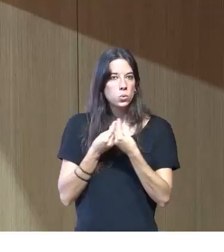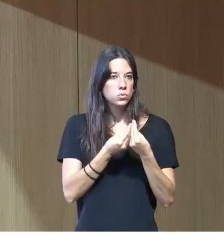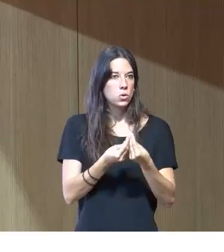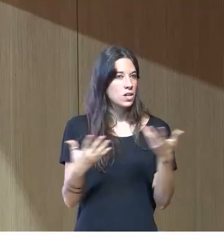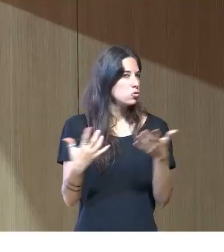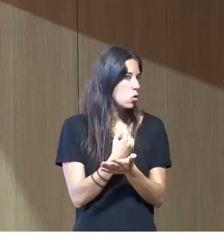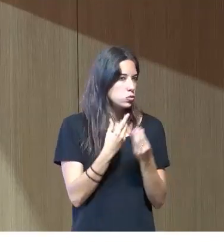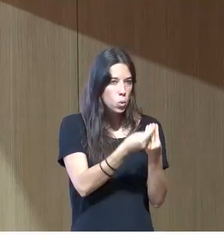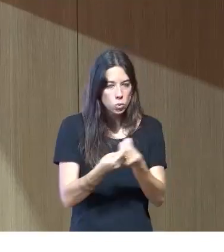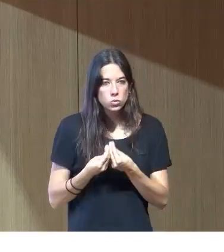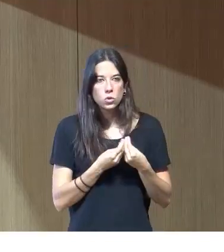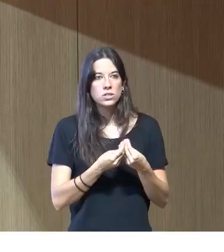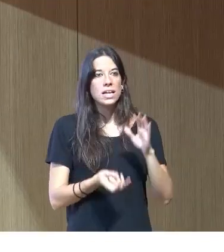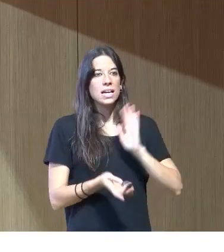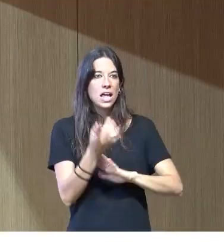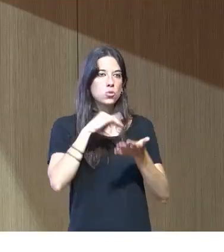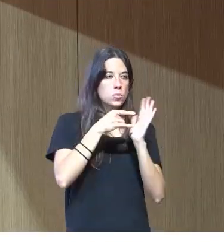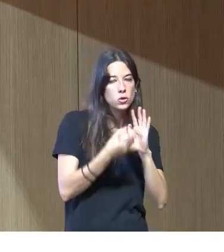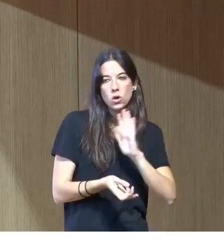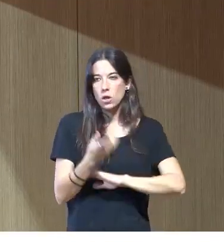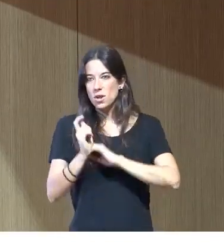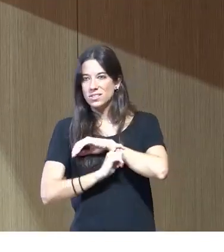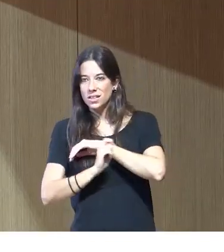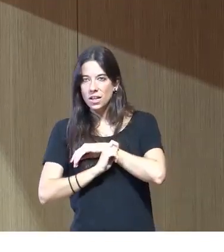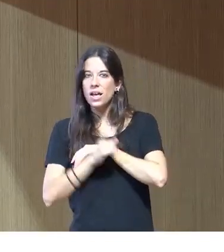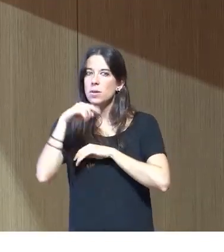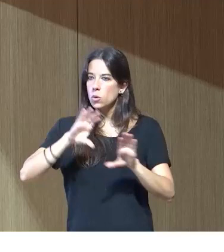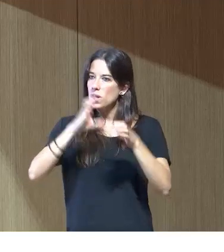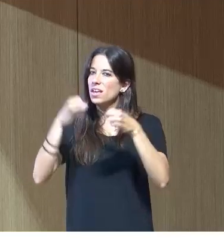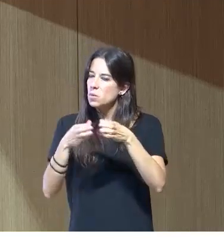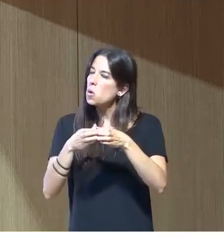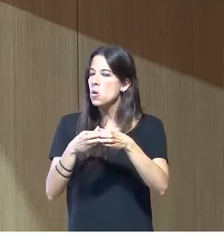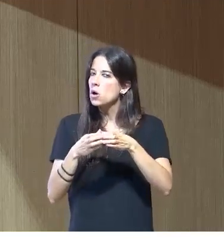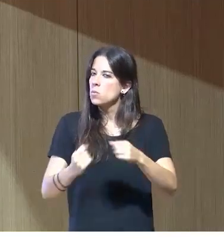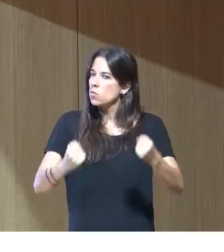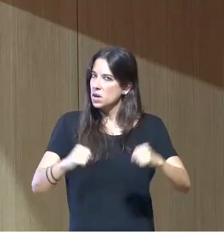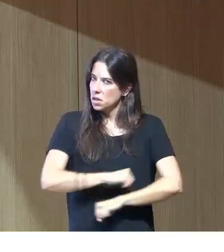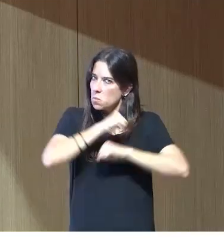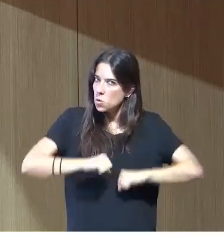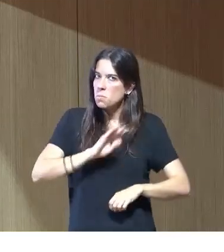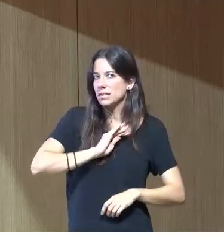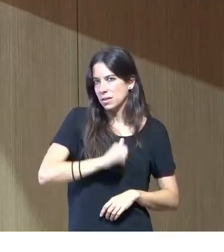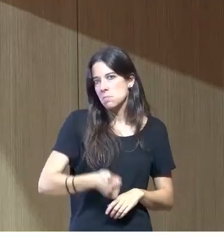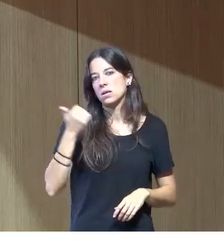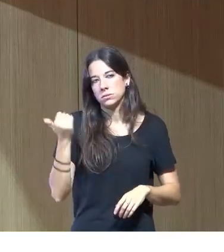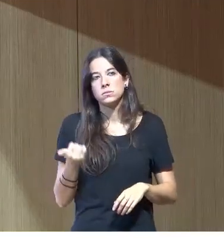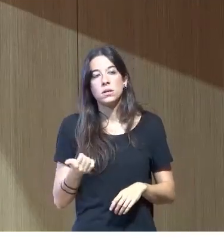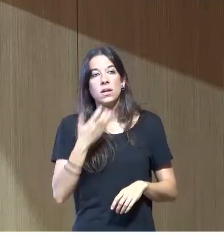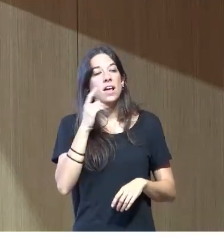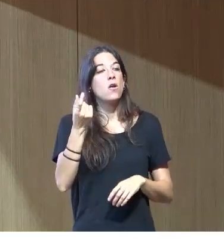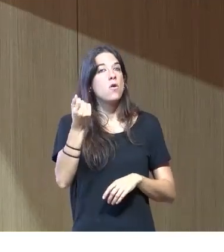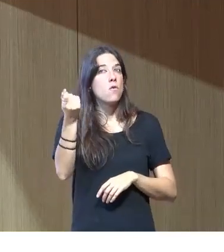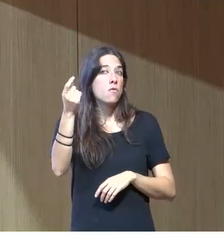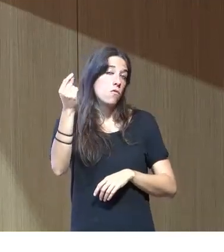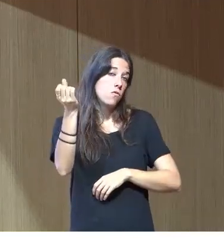ese método Y esa estrategia y creo que con un equipo muchísimo más fuerte creo que si algo nos ayuda al fondo social